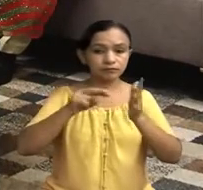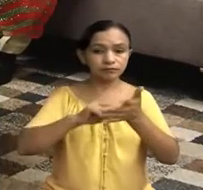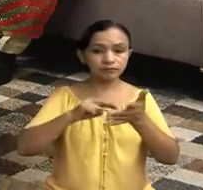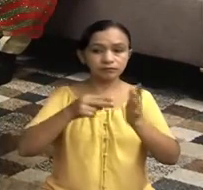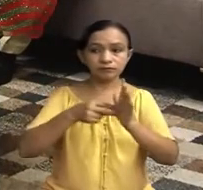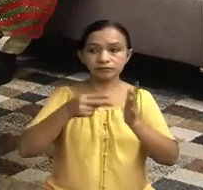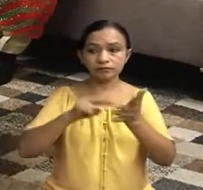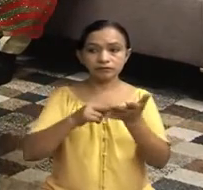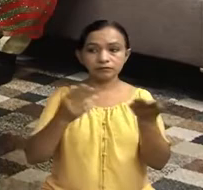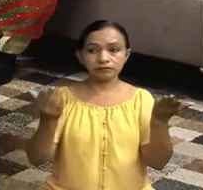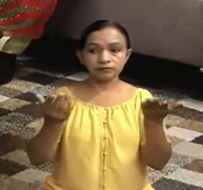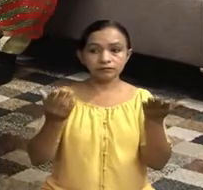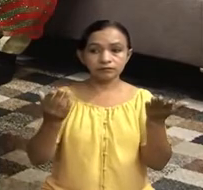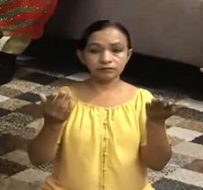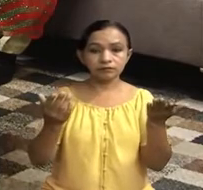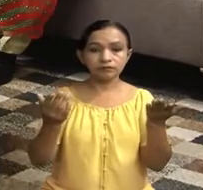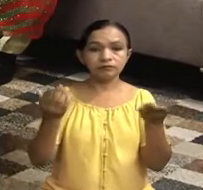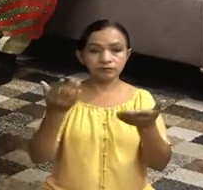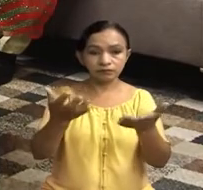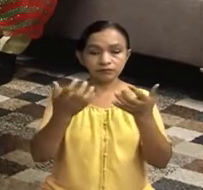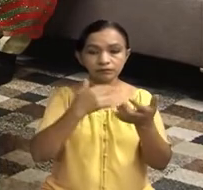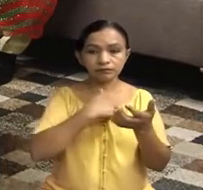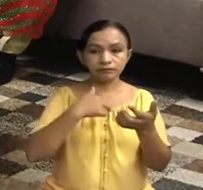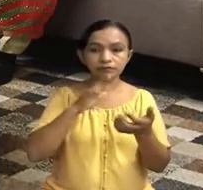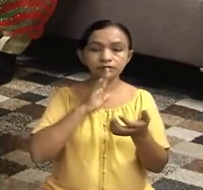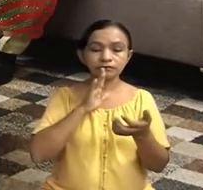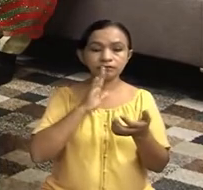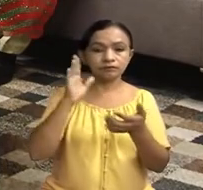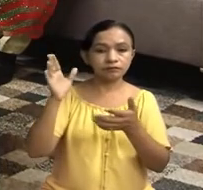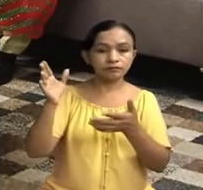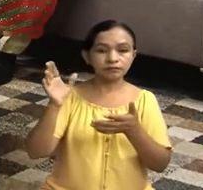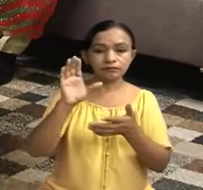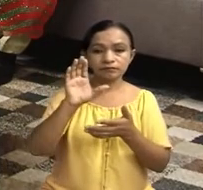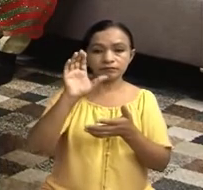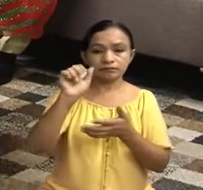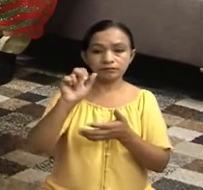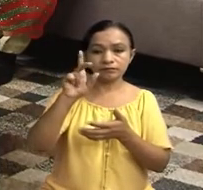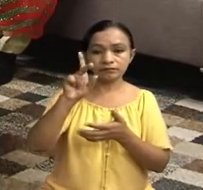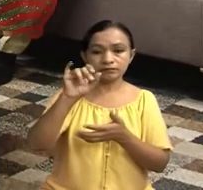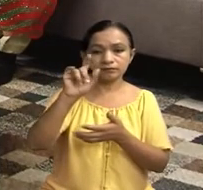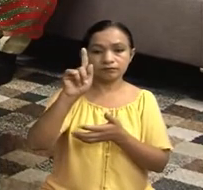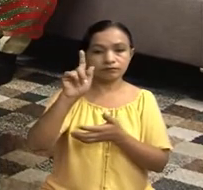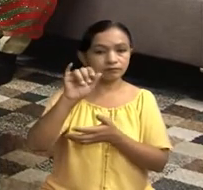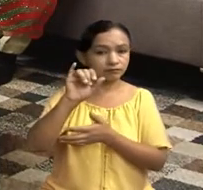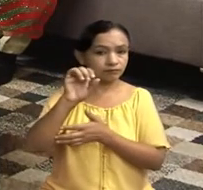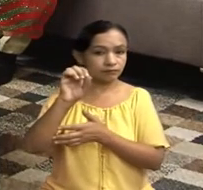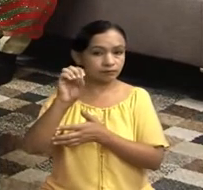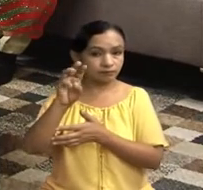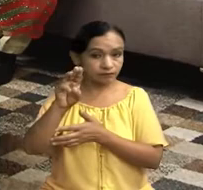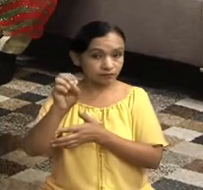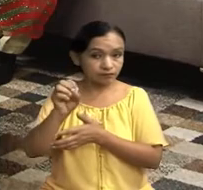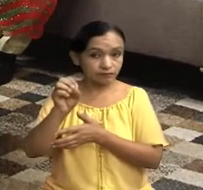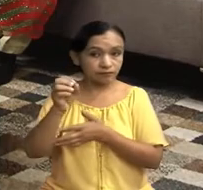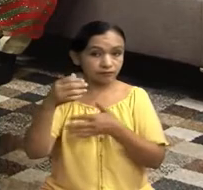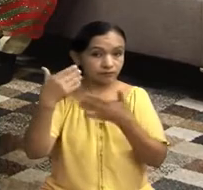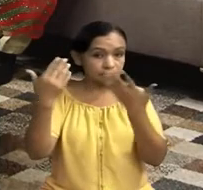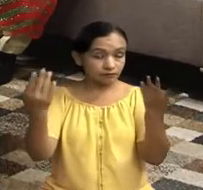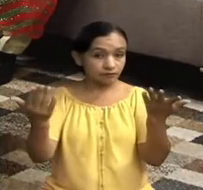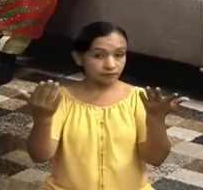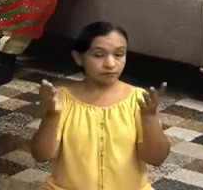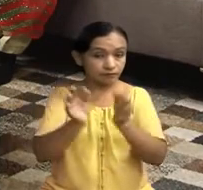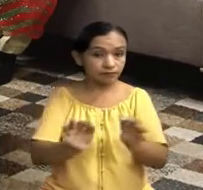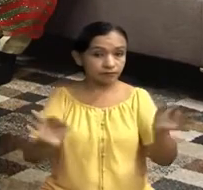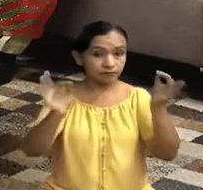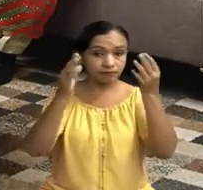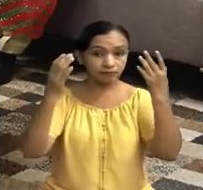es inexistente. Solo es tratar de legitimar al capitalismo, ¿verdad? Ese es un elemento muy importante. Entonces, ¿cuáles son las armas